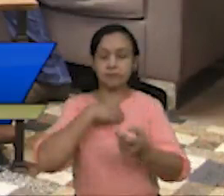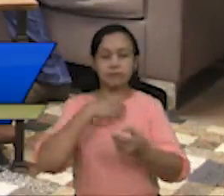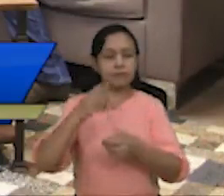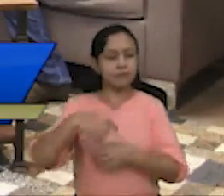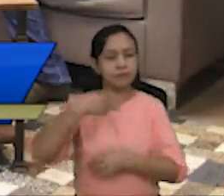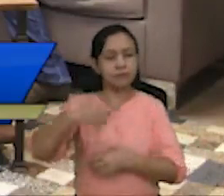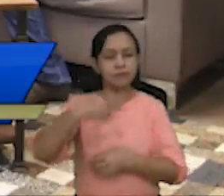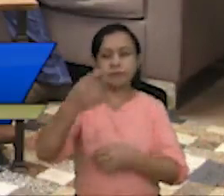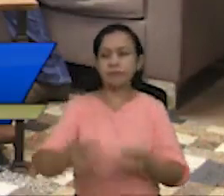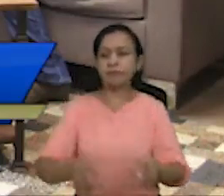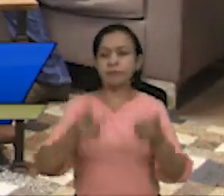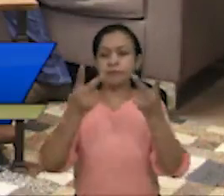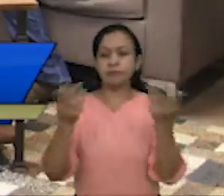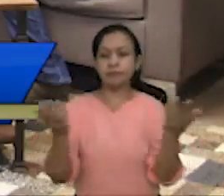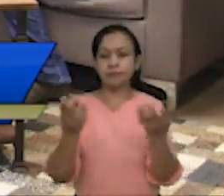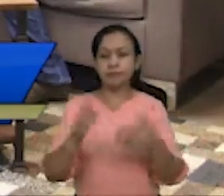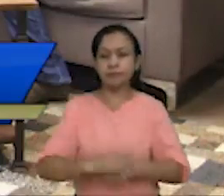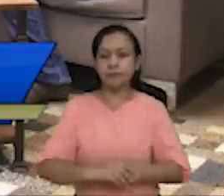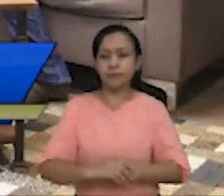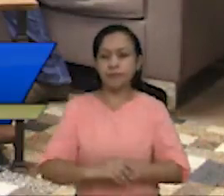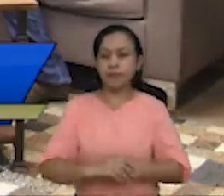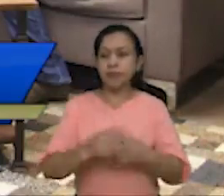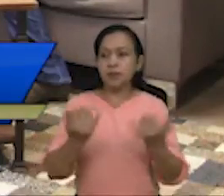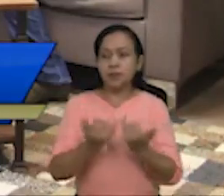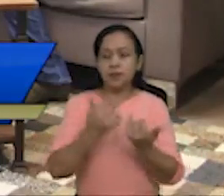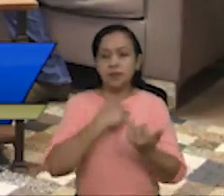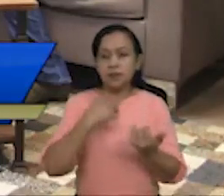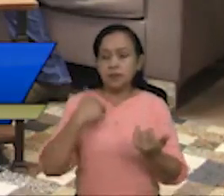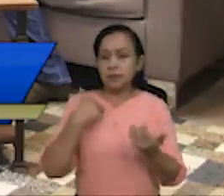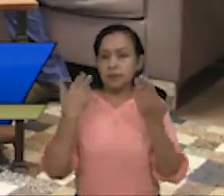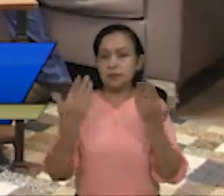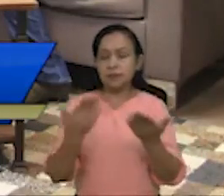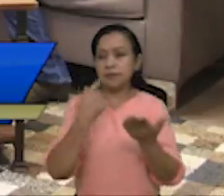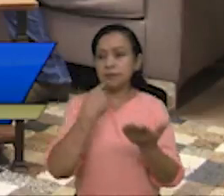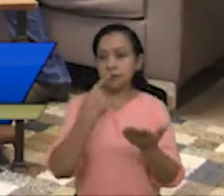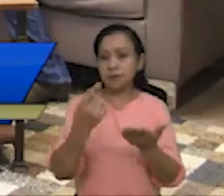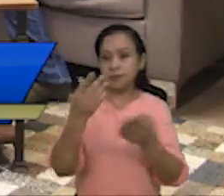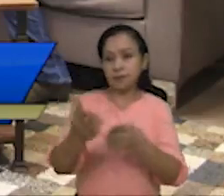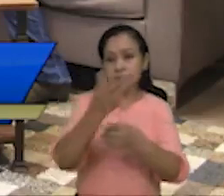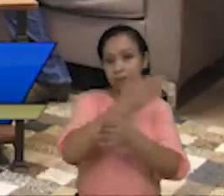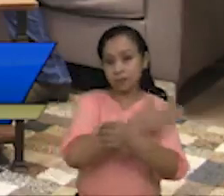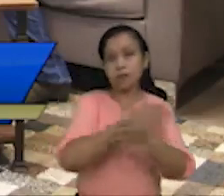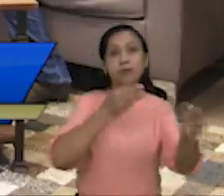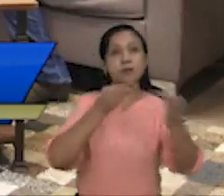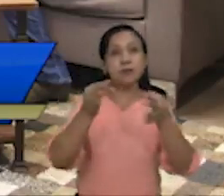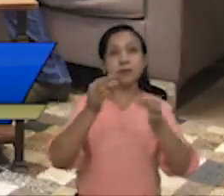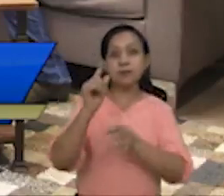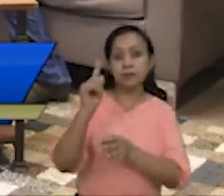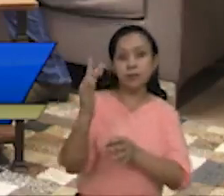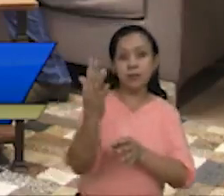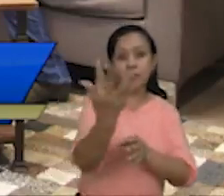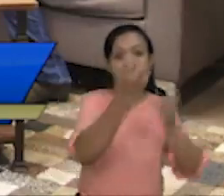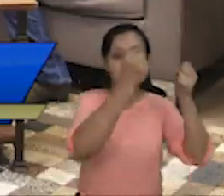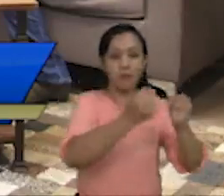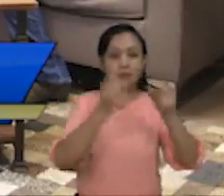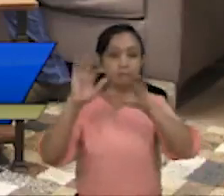días. Claro, además fíjate que la libertad de expresión que precisamente mencionaba está en nuestra constitución, es de todos y todos los